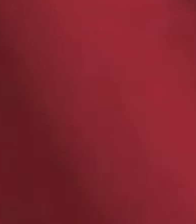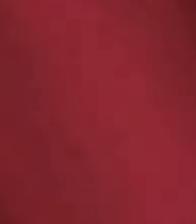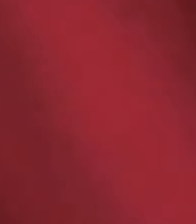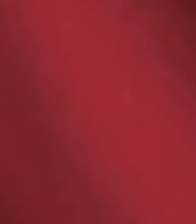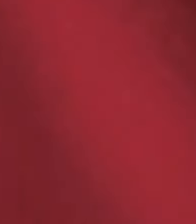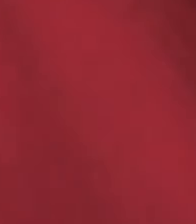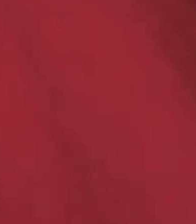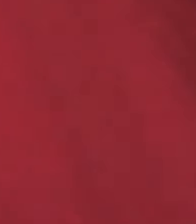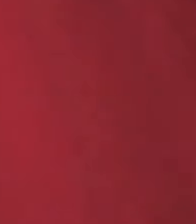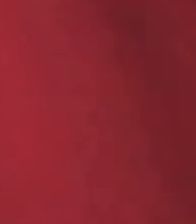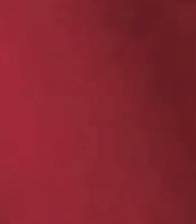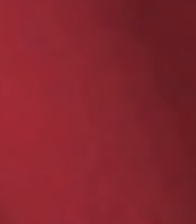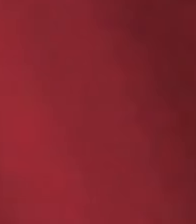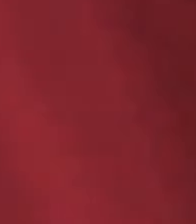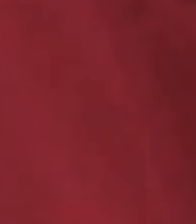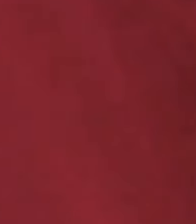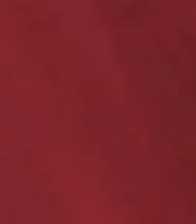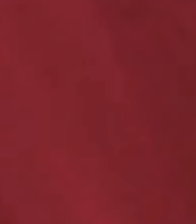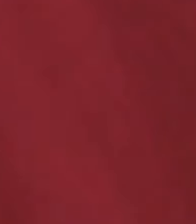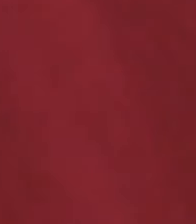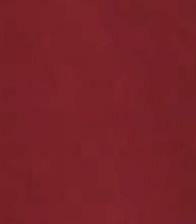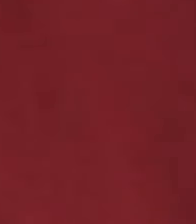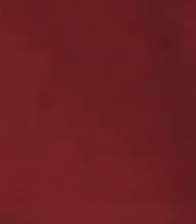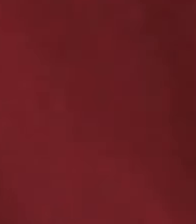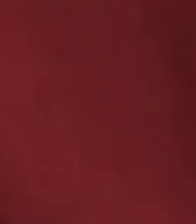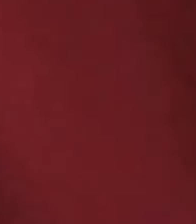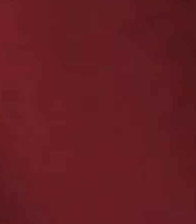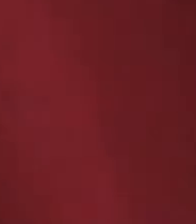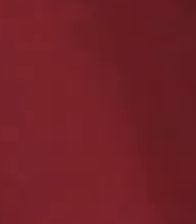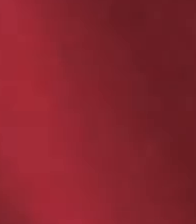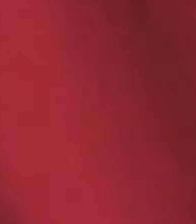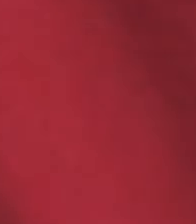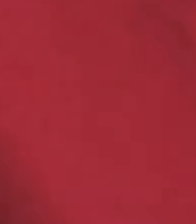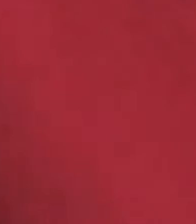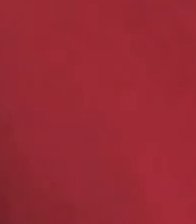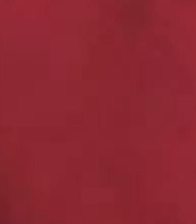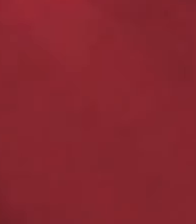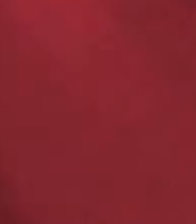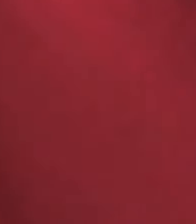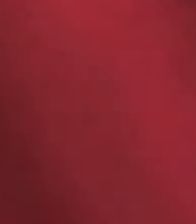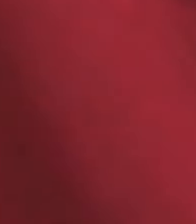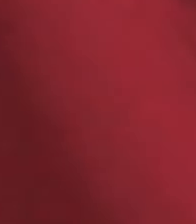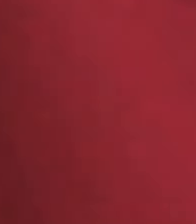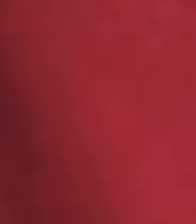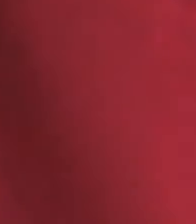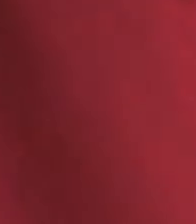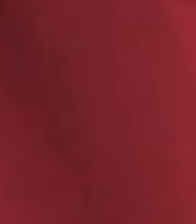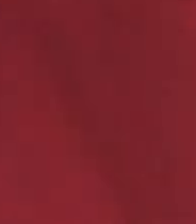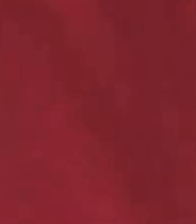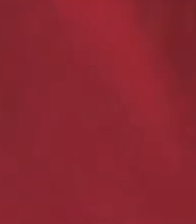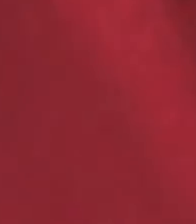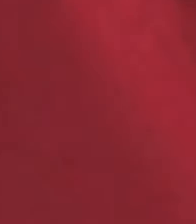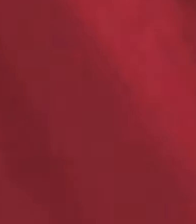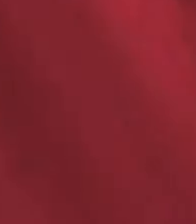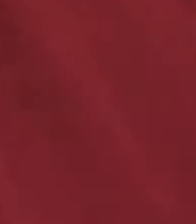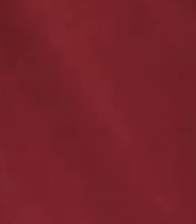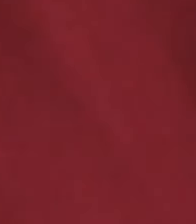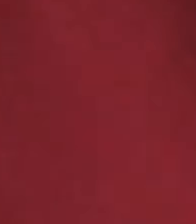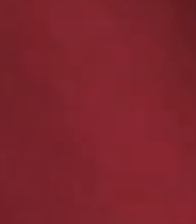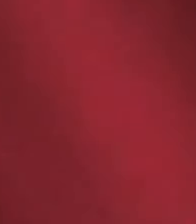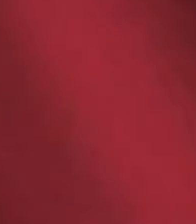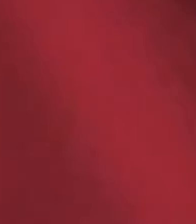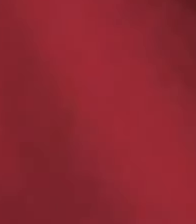Este es el área de somatometría. Aquí le tomamos sus signos vitales y su entrevista para antes de que pasen